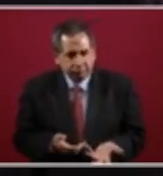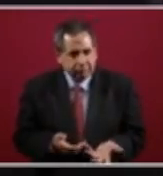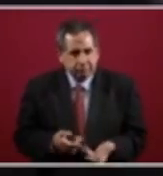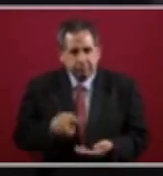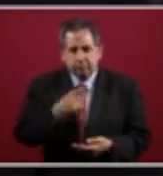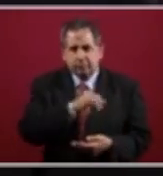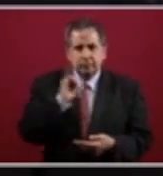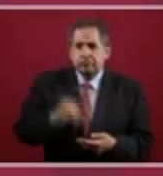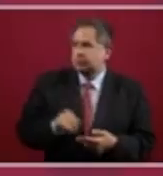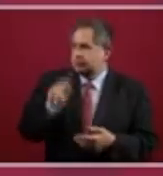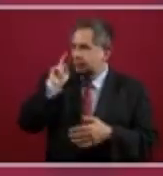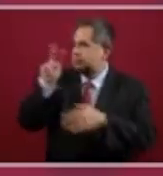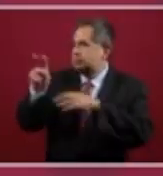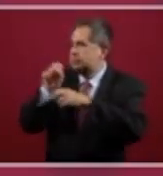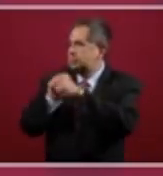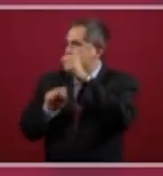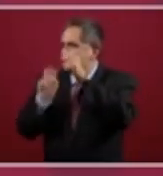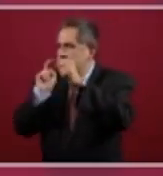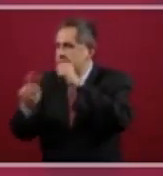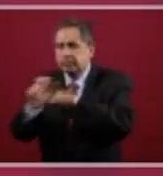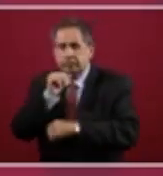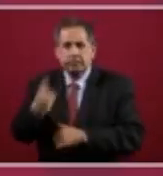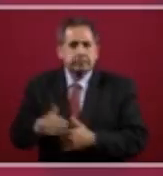pero están